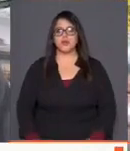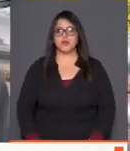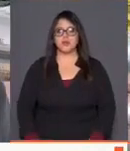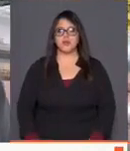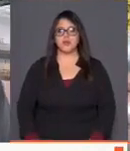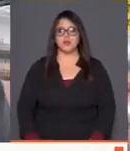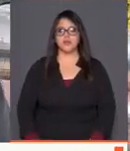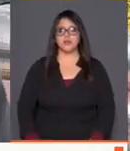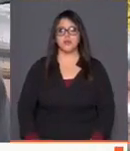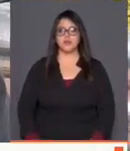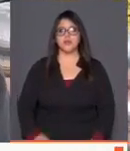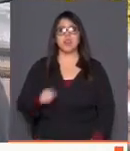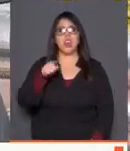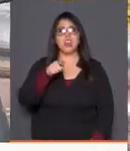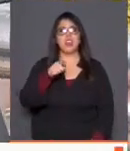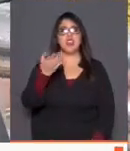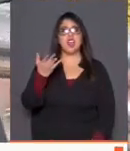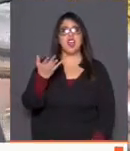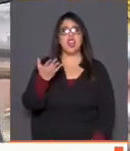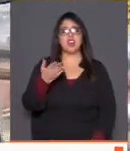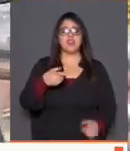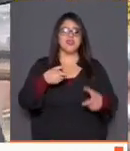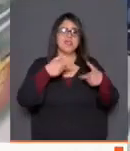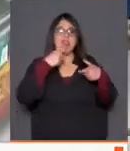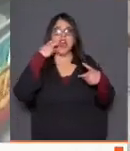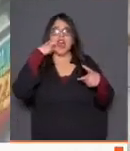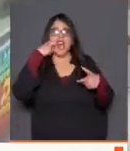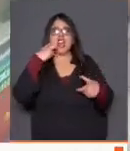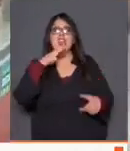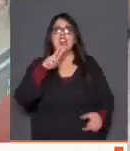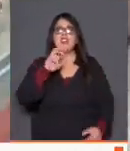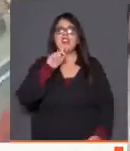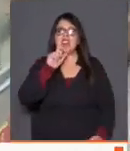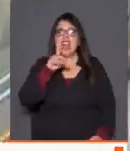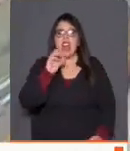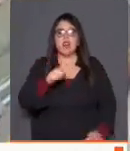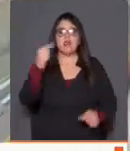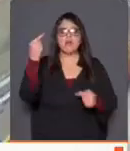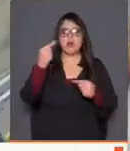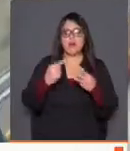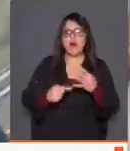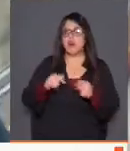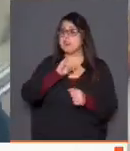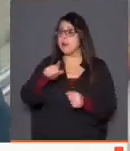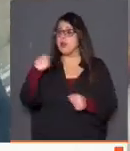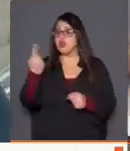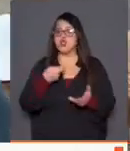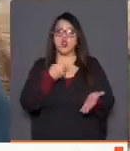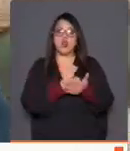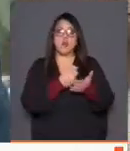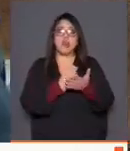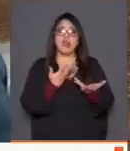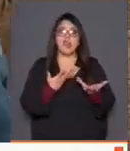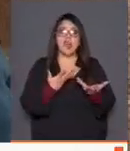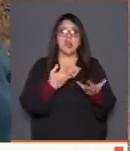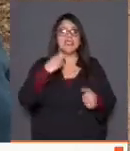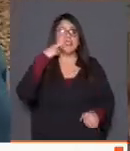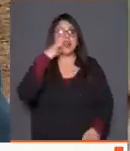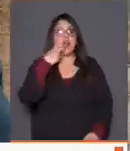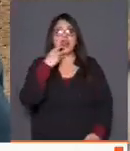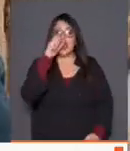y futurismo metal clásico de estado de nunca falla siempre venimos a comprar carne de cerdo para poner la pastilla y